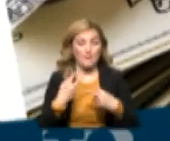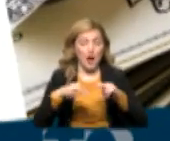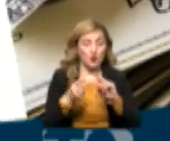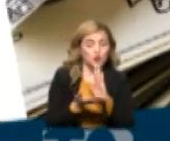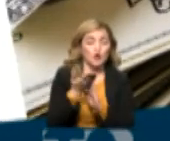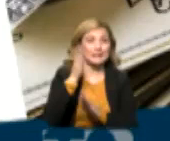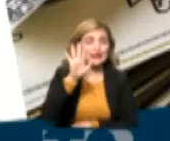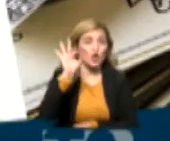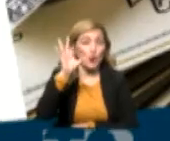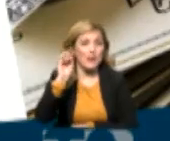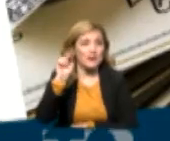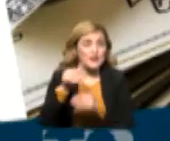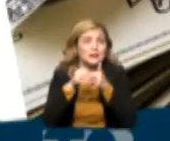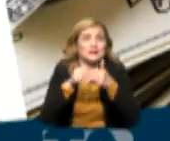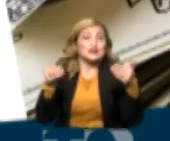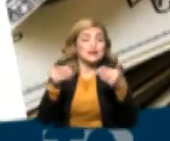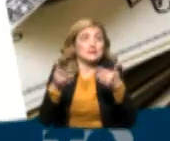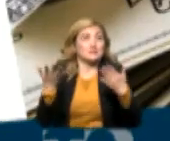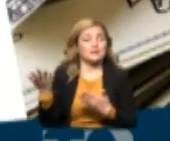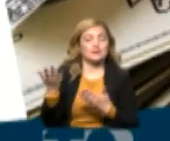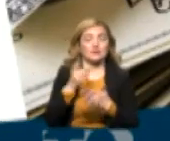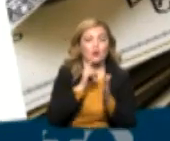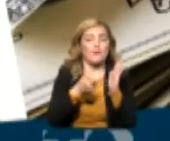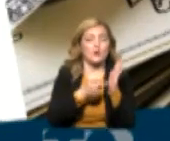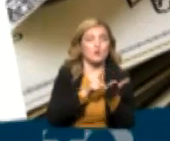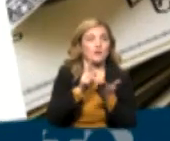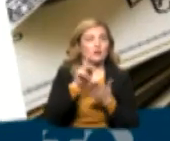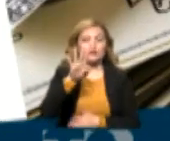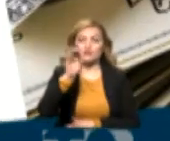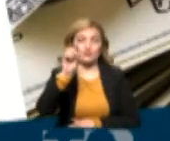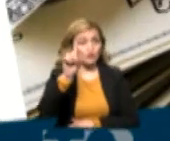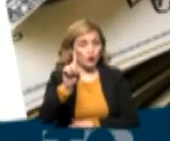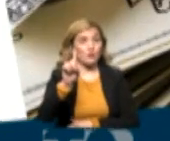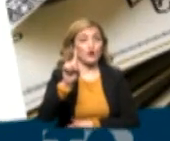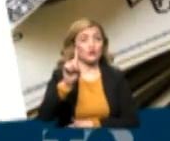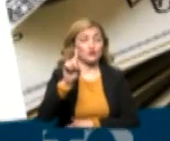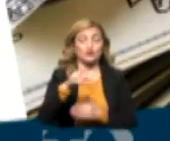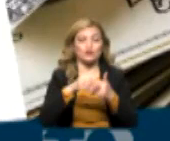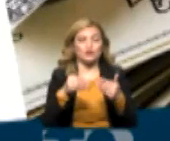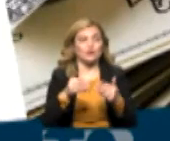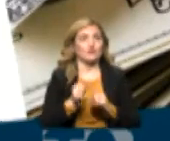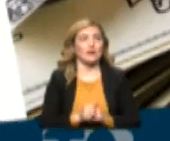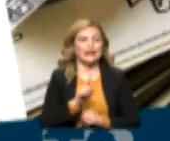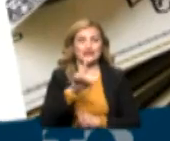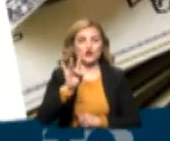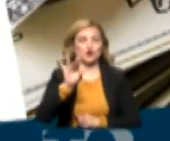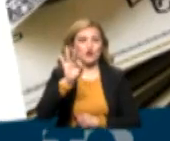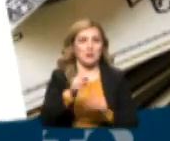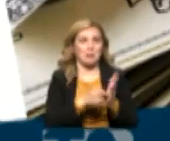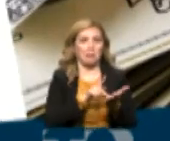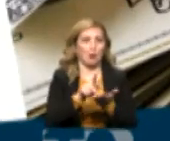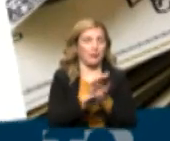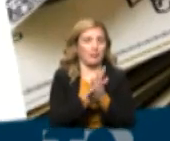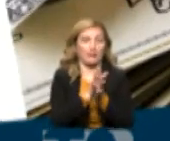dólares, de los cuales únicamente fueron declarados 401 mil dólares, una diferencia no declarada de 189